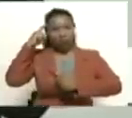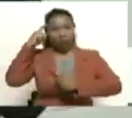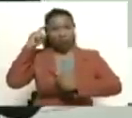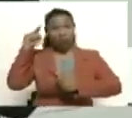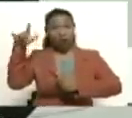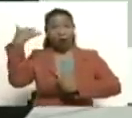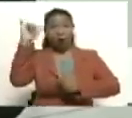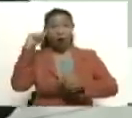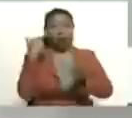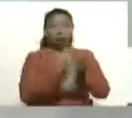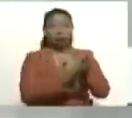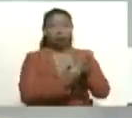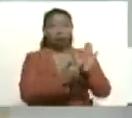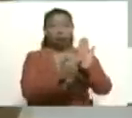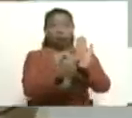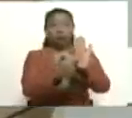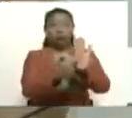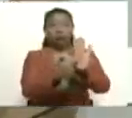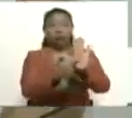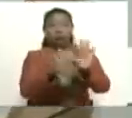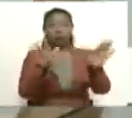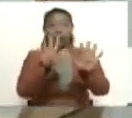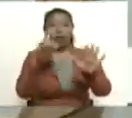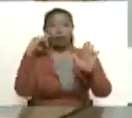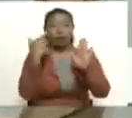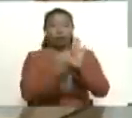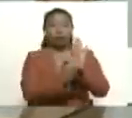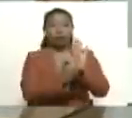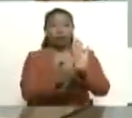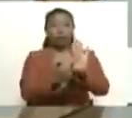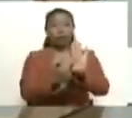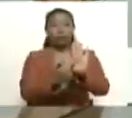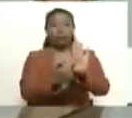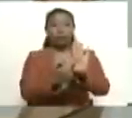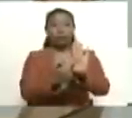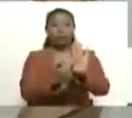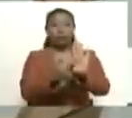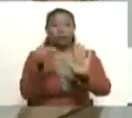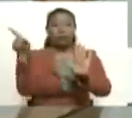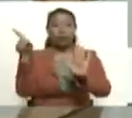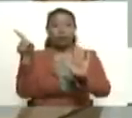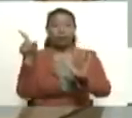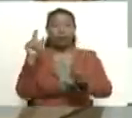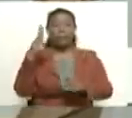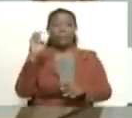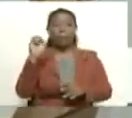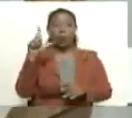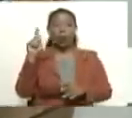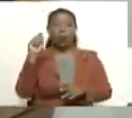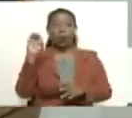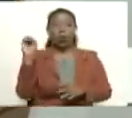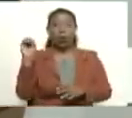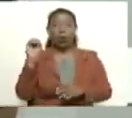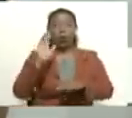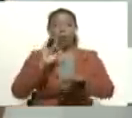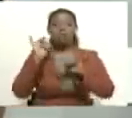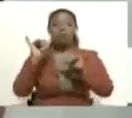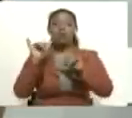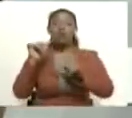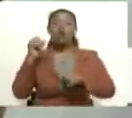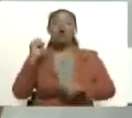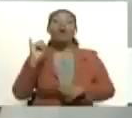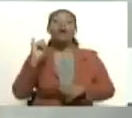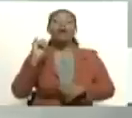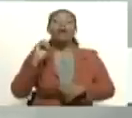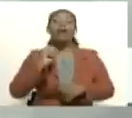está confirmado. Lo dice Spears y lo dice Bolton. Lo mismo que le pasó a Duque, que Duque